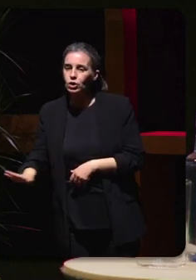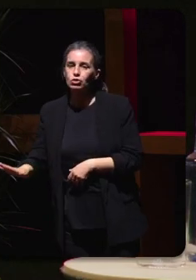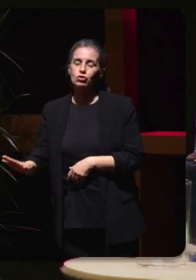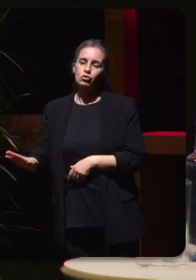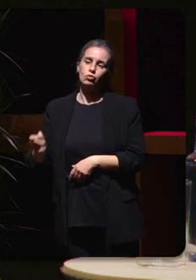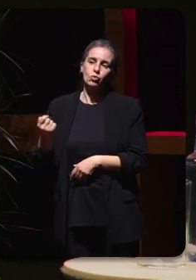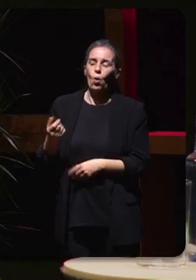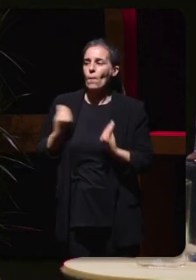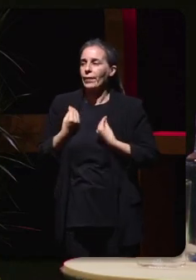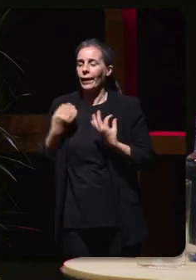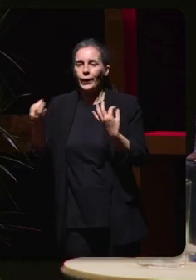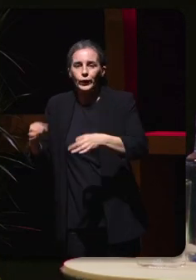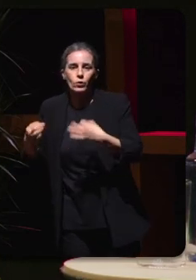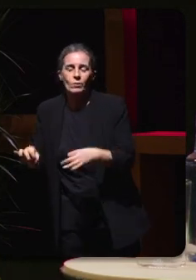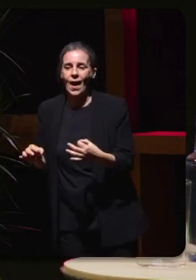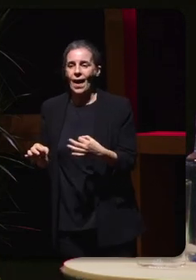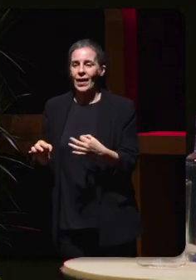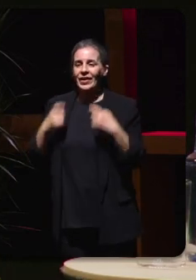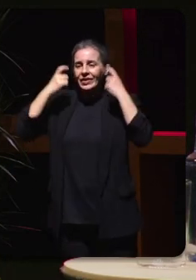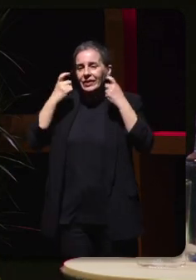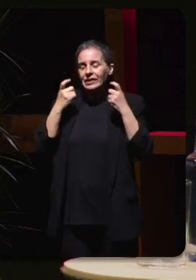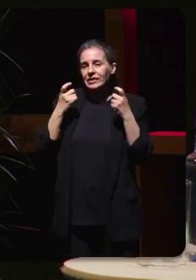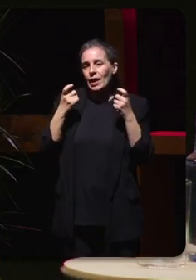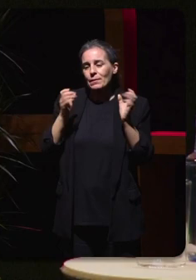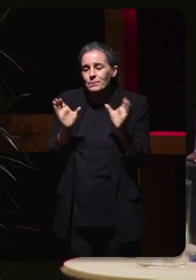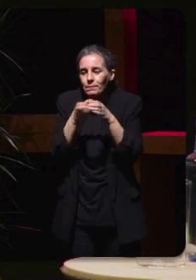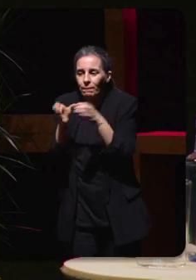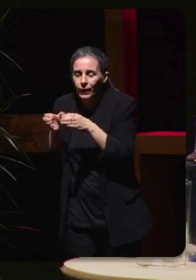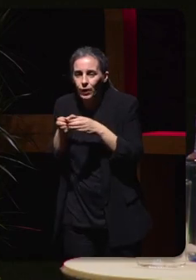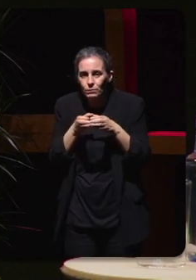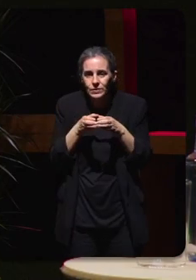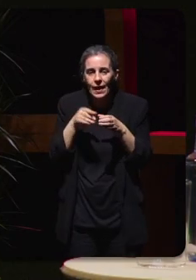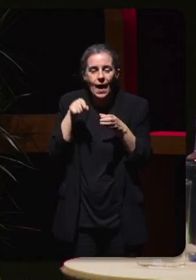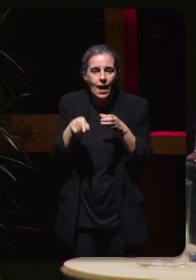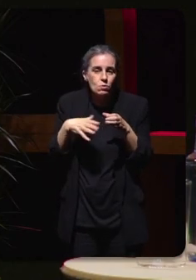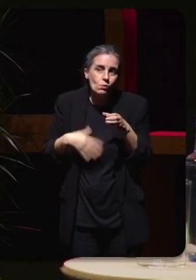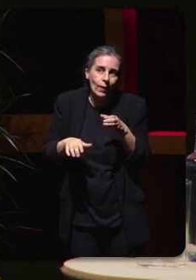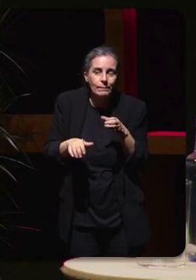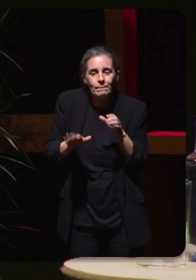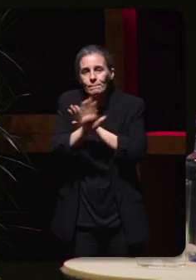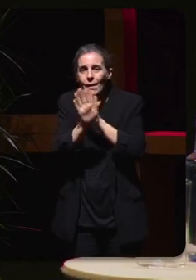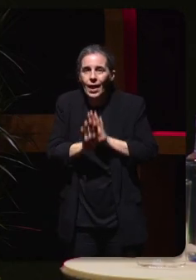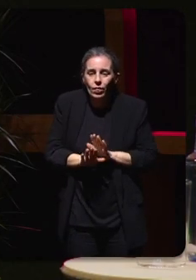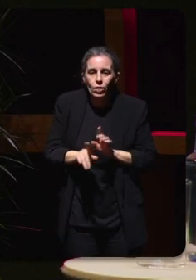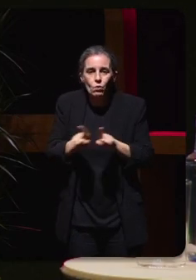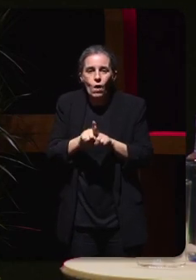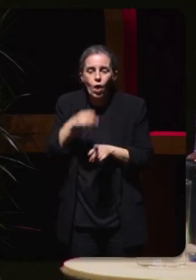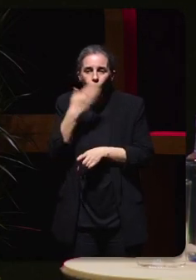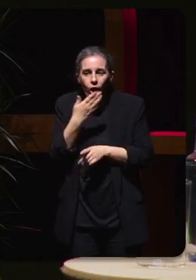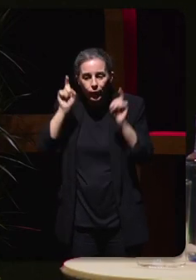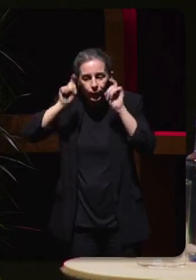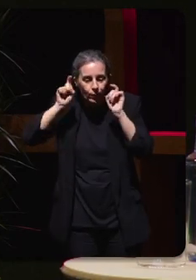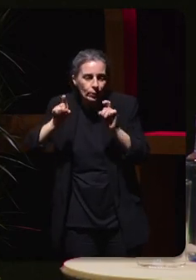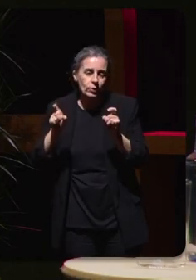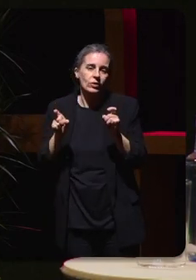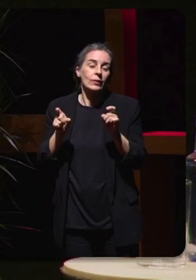cierta normalidad, de que se monten pequeños reductos que puedan simular escuelas, etc., ¿no? Y no